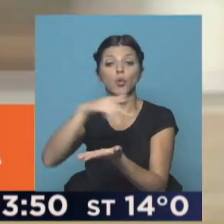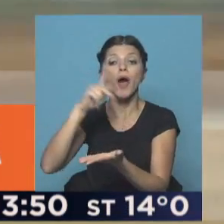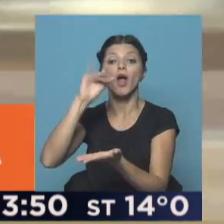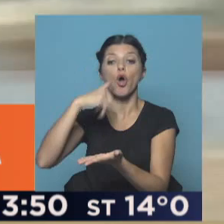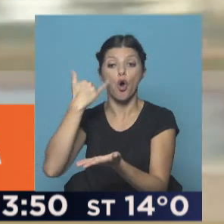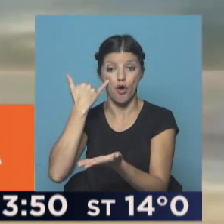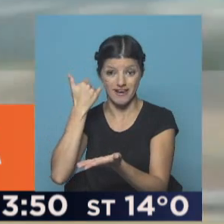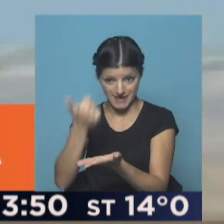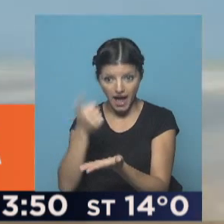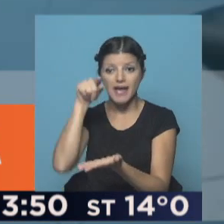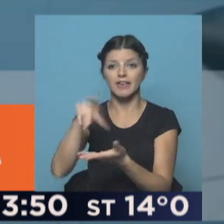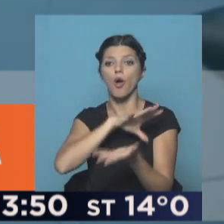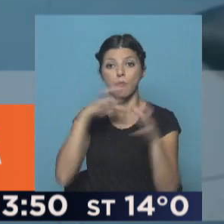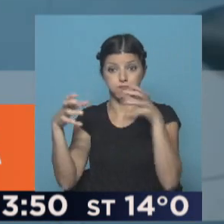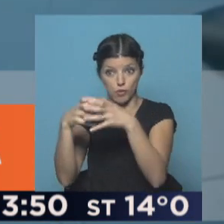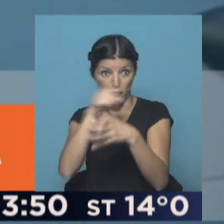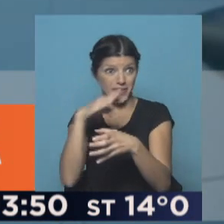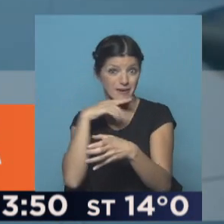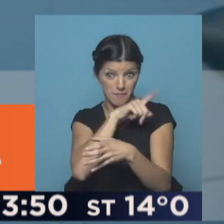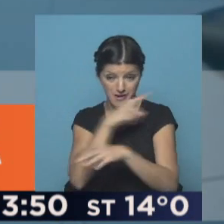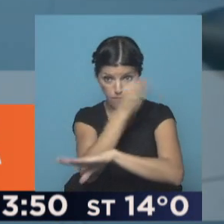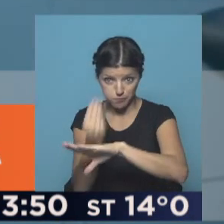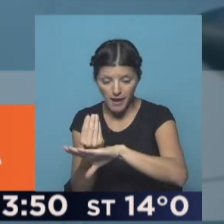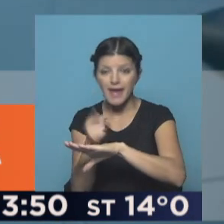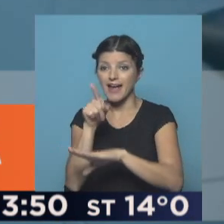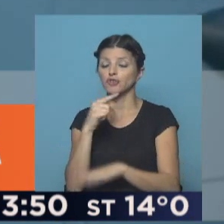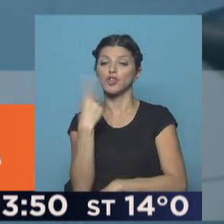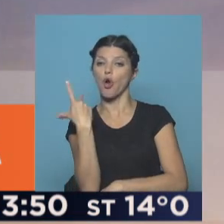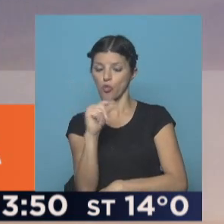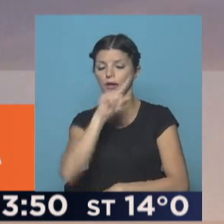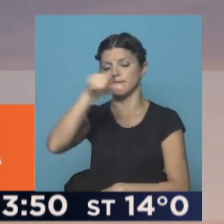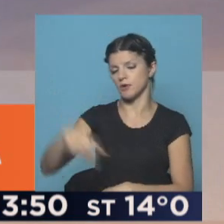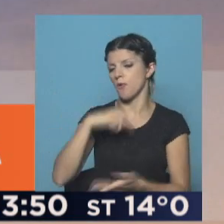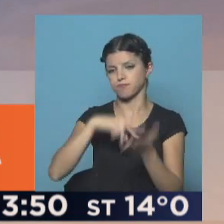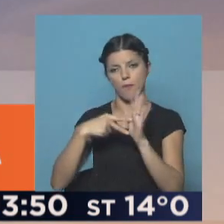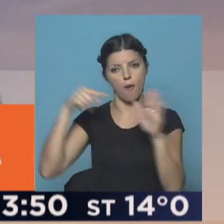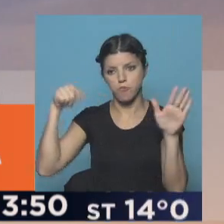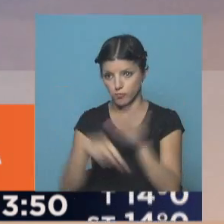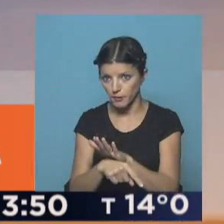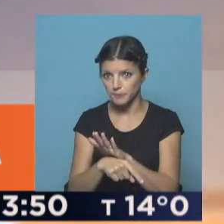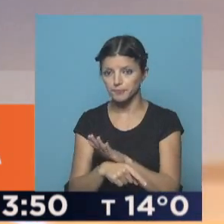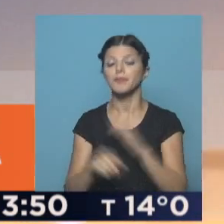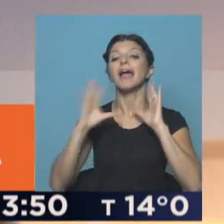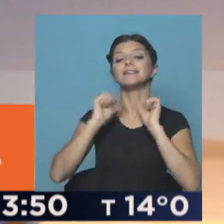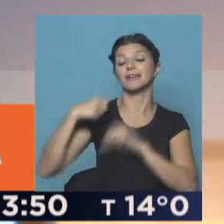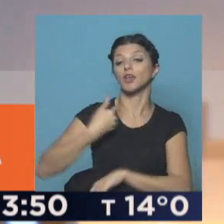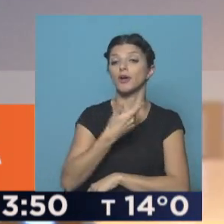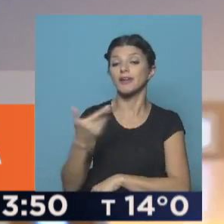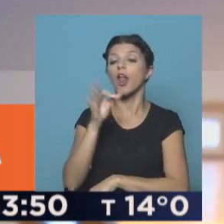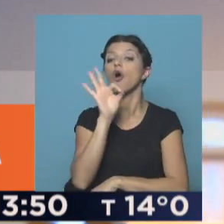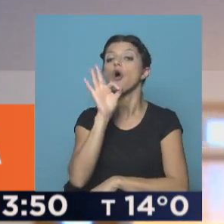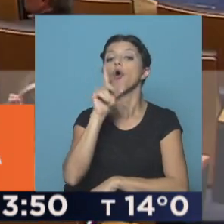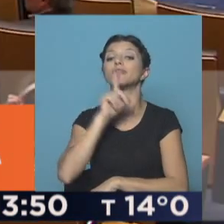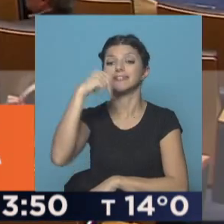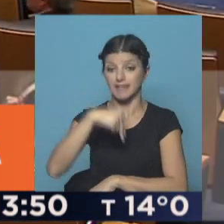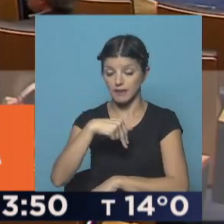emplazado un contingente germano, sumó un nuevo ingrediente de disputa. El secretario general de la OTAN, Jens